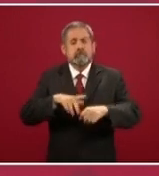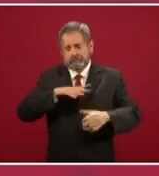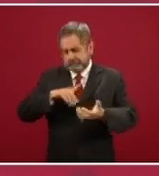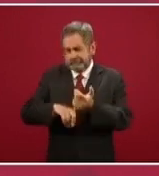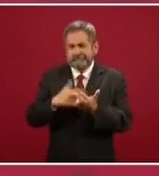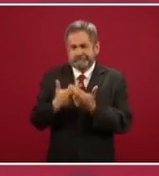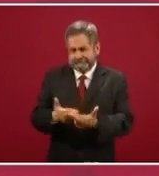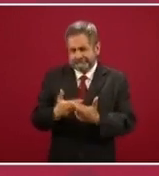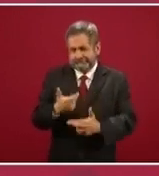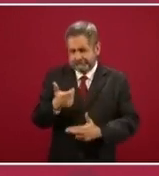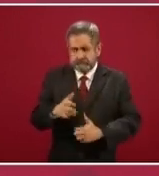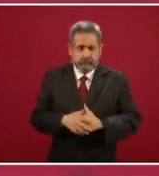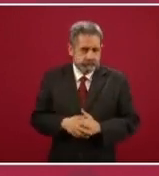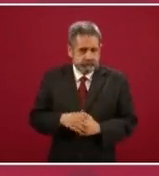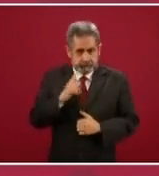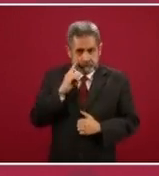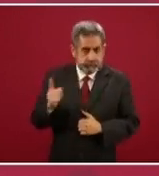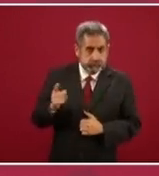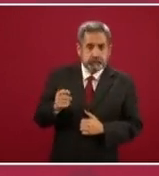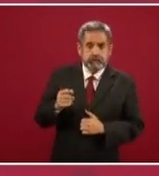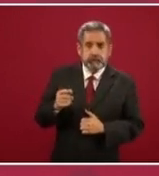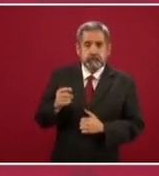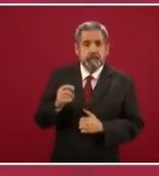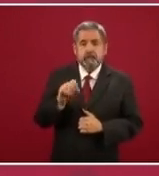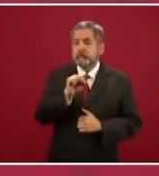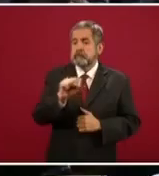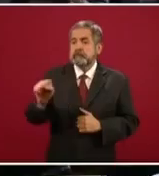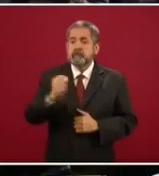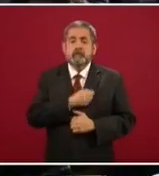La Secretaría de Salud,